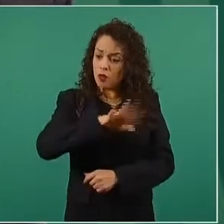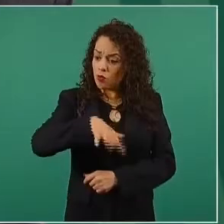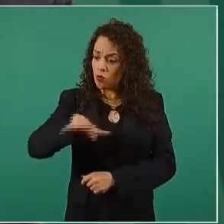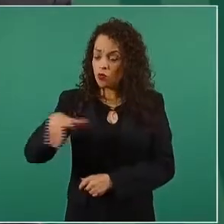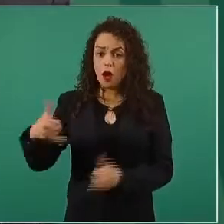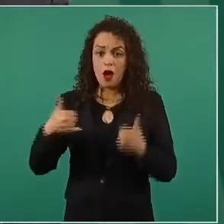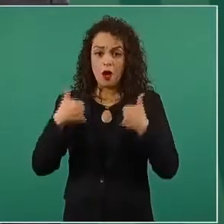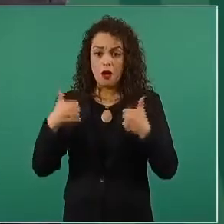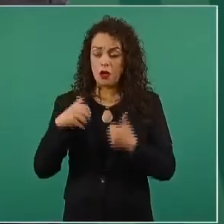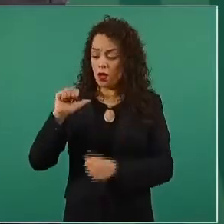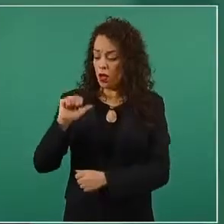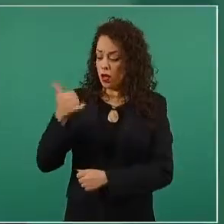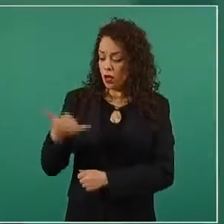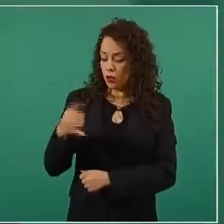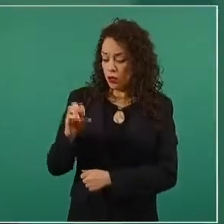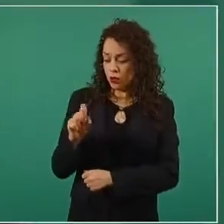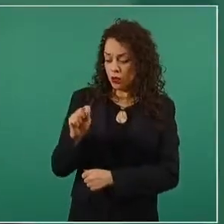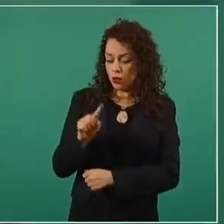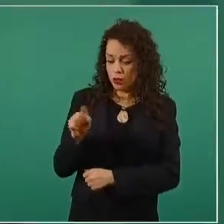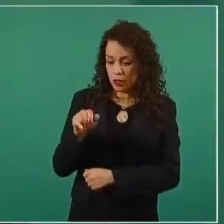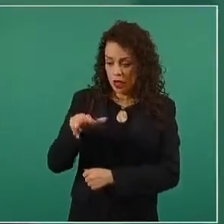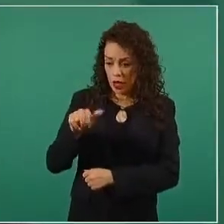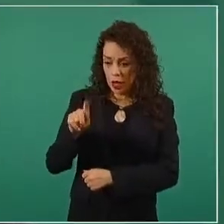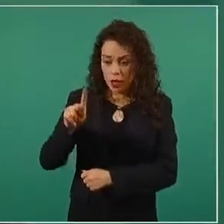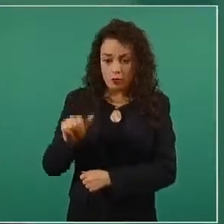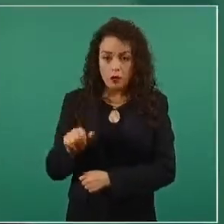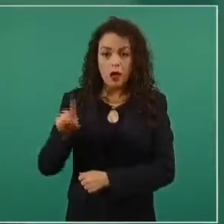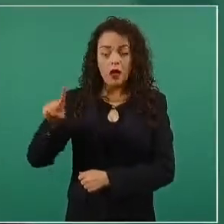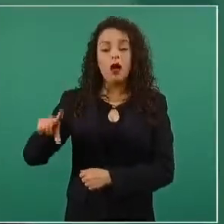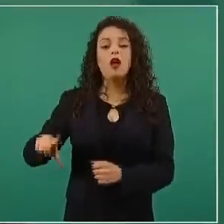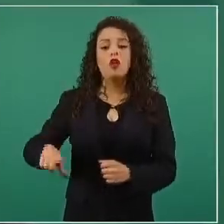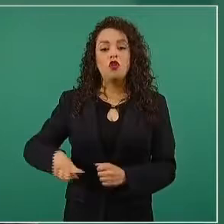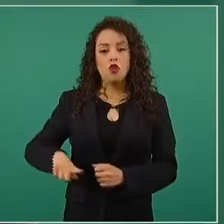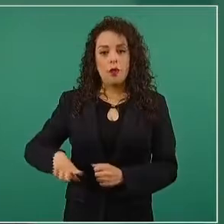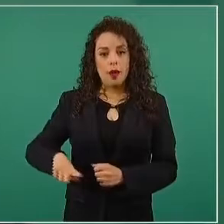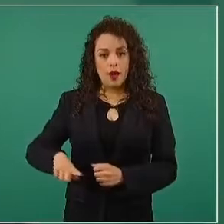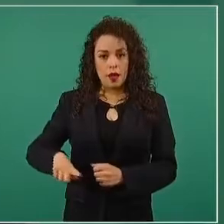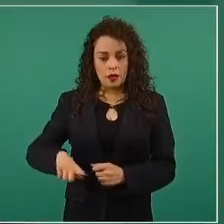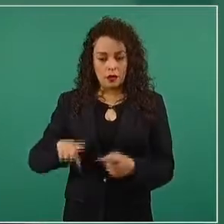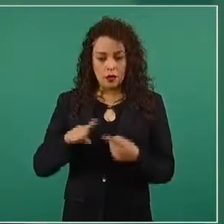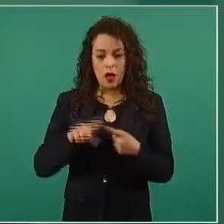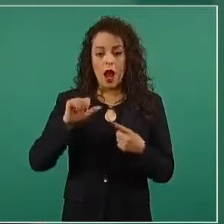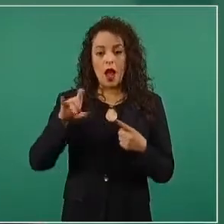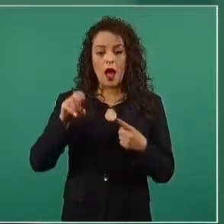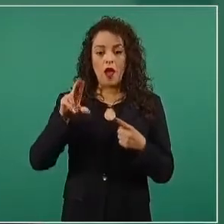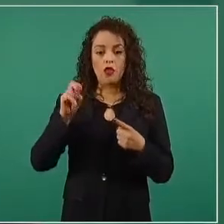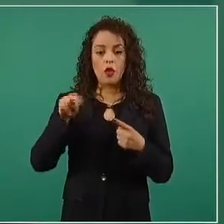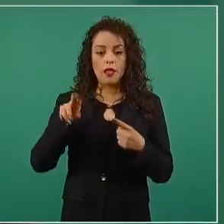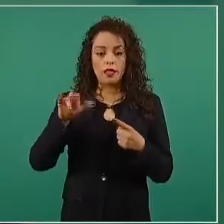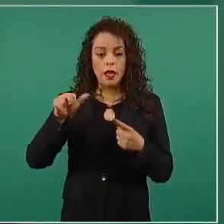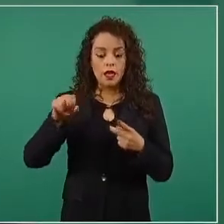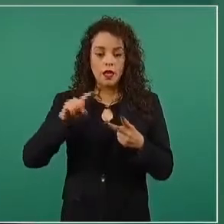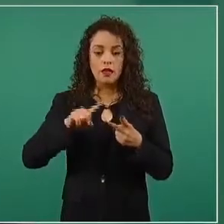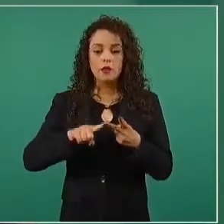es Gobernación, es Alejandro Encinas, es el fiscal especial,